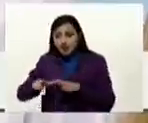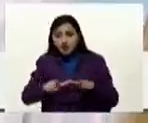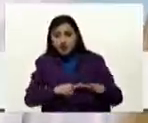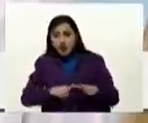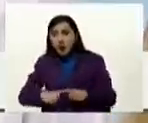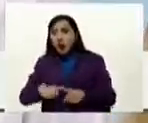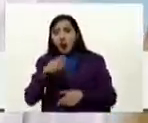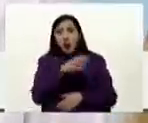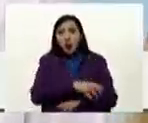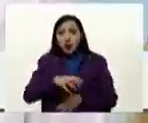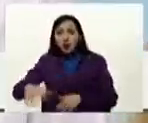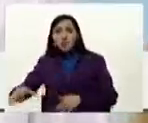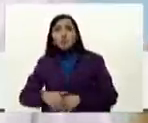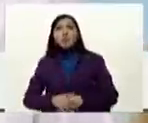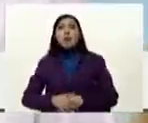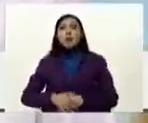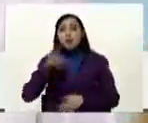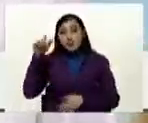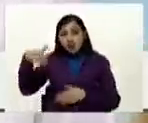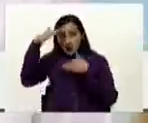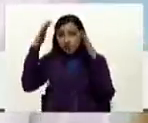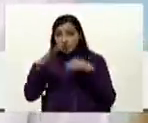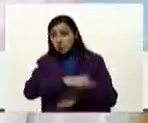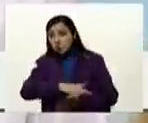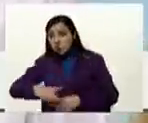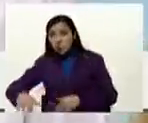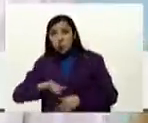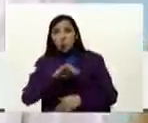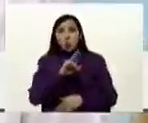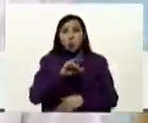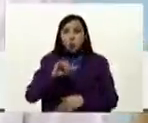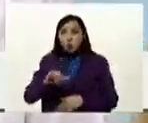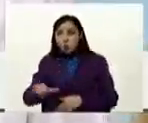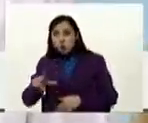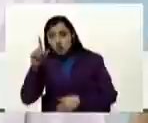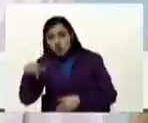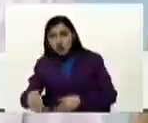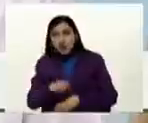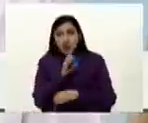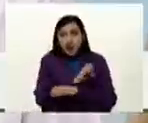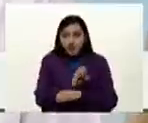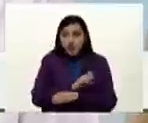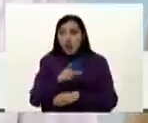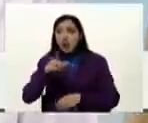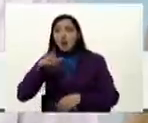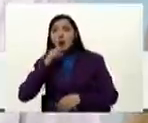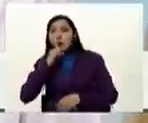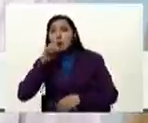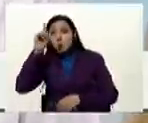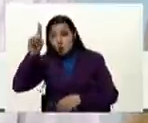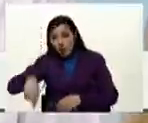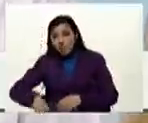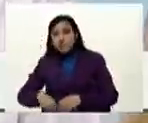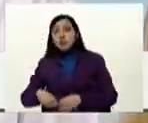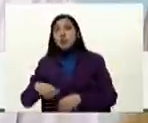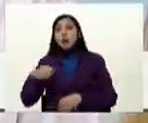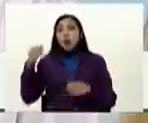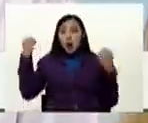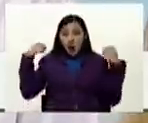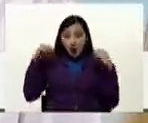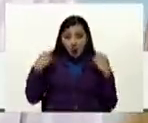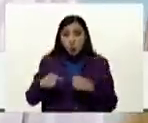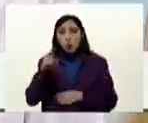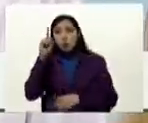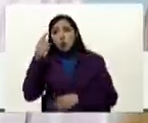de pediatría, la UCI pediátrica, todo lo que ha sido el servicio de atención de adultos, traumatología de adultos,